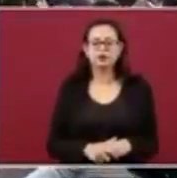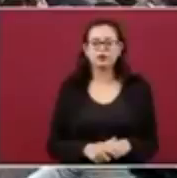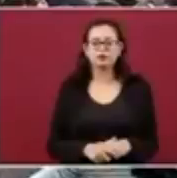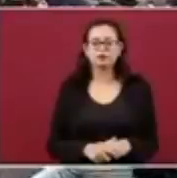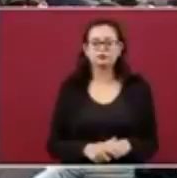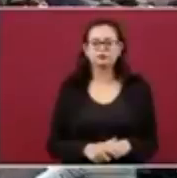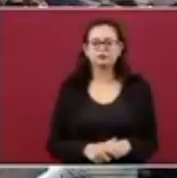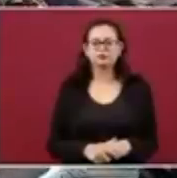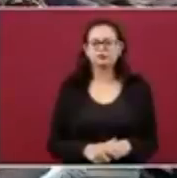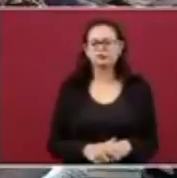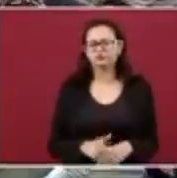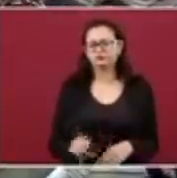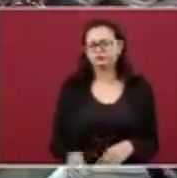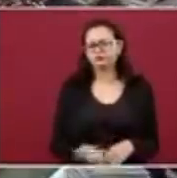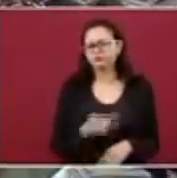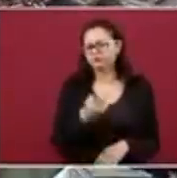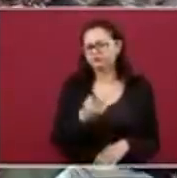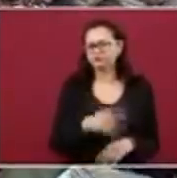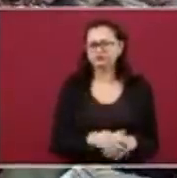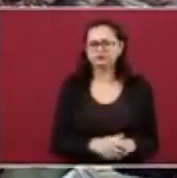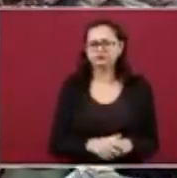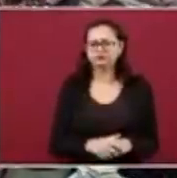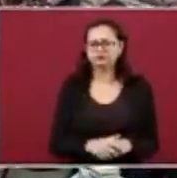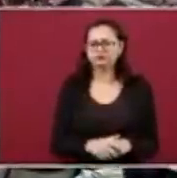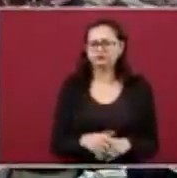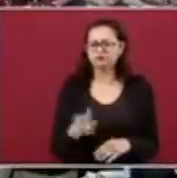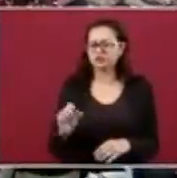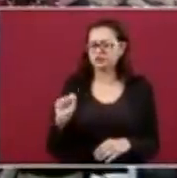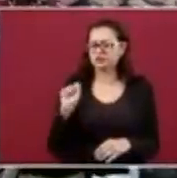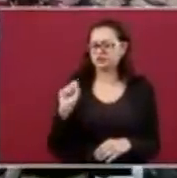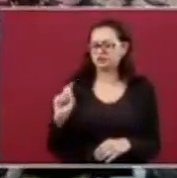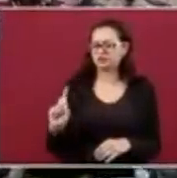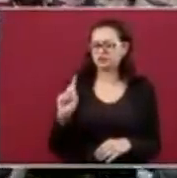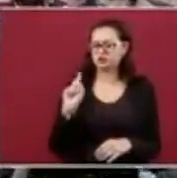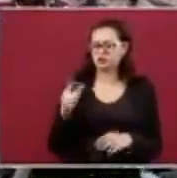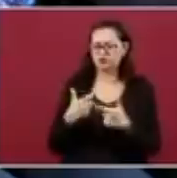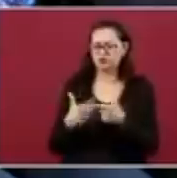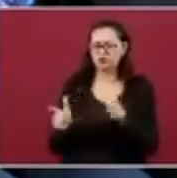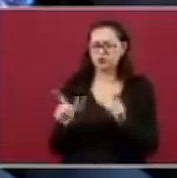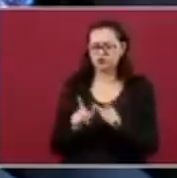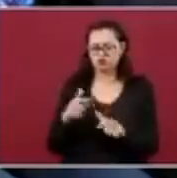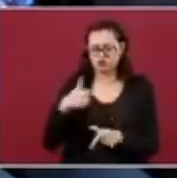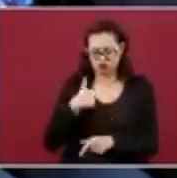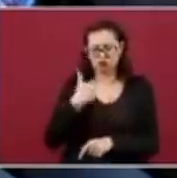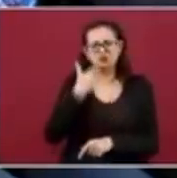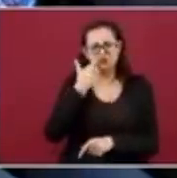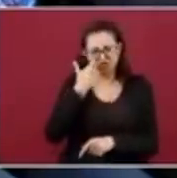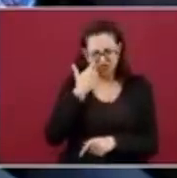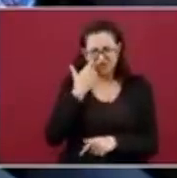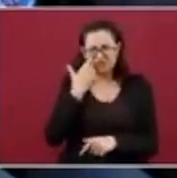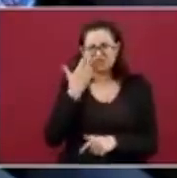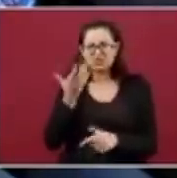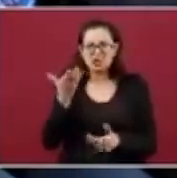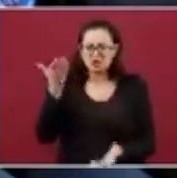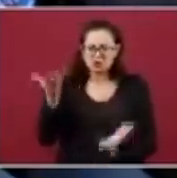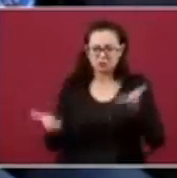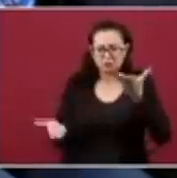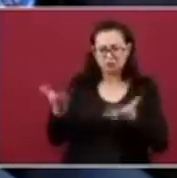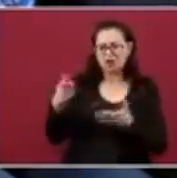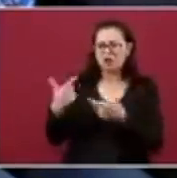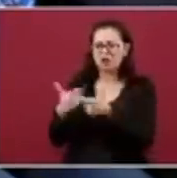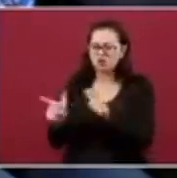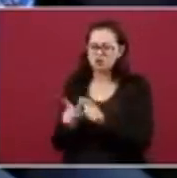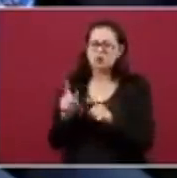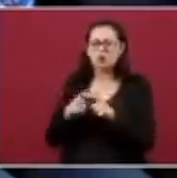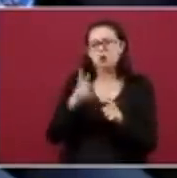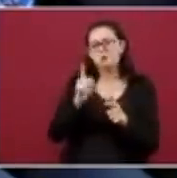¿Tiene alguna opinión sobre este grupo que se anunció el fin de semana de Yo Sí Quiero Contrapesos, en el cual hay perredistas,